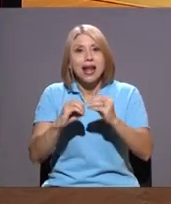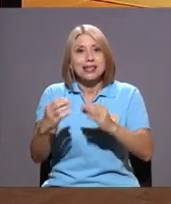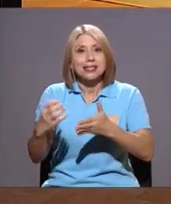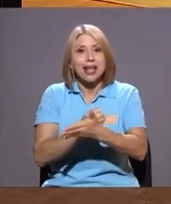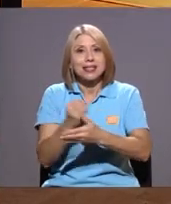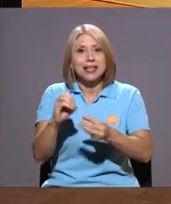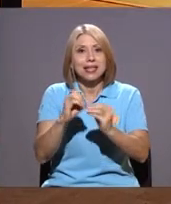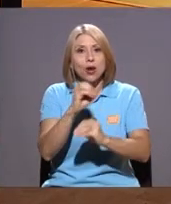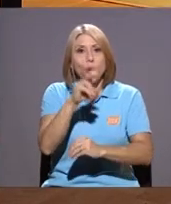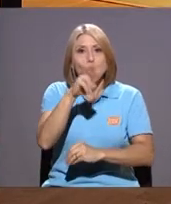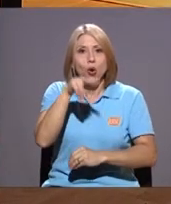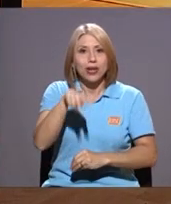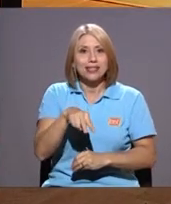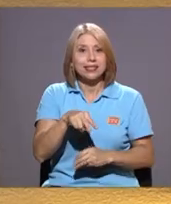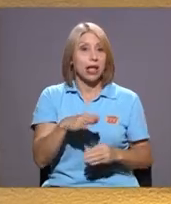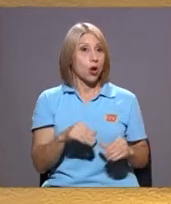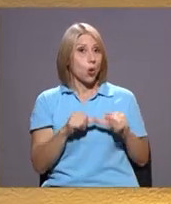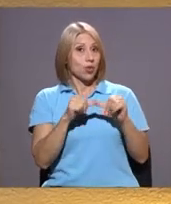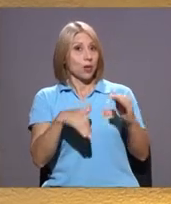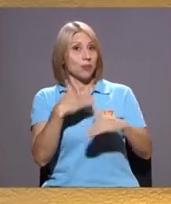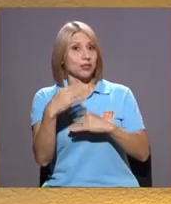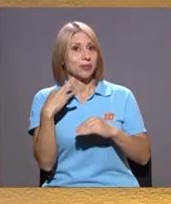de generar de una vez que el canal